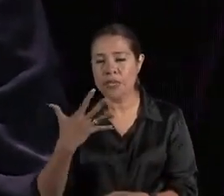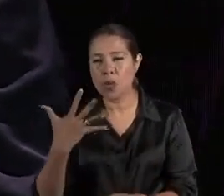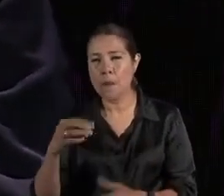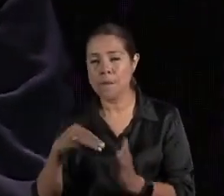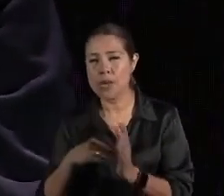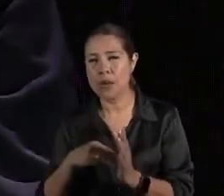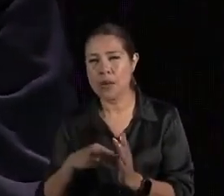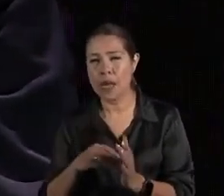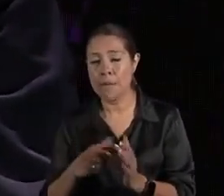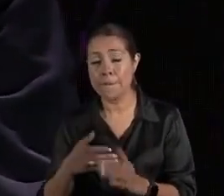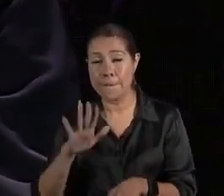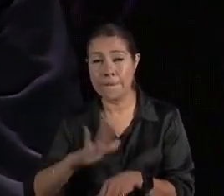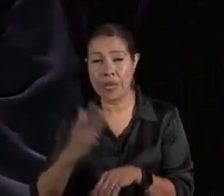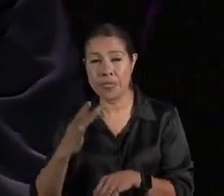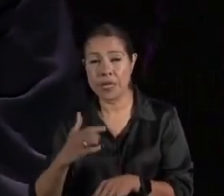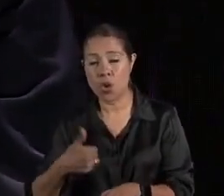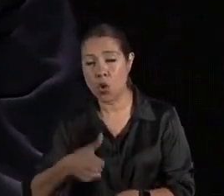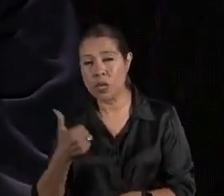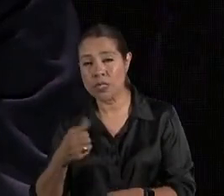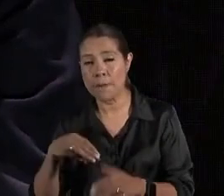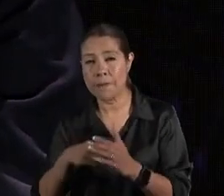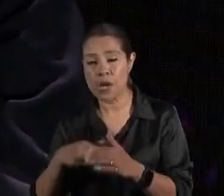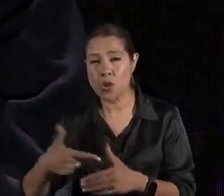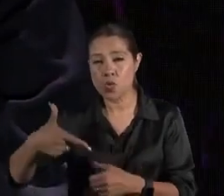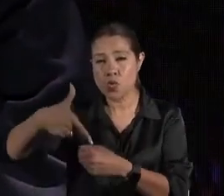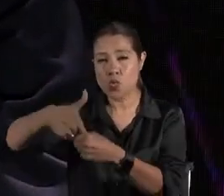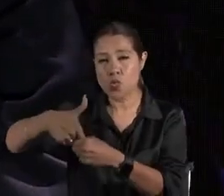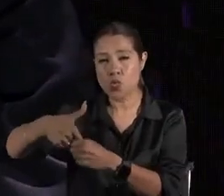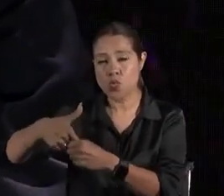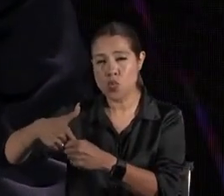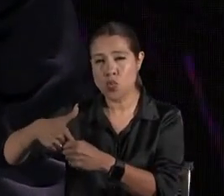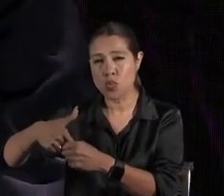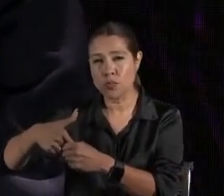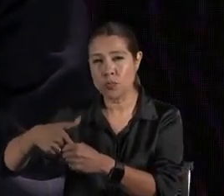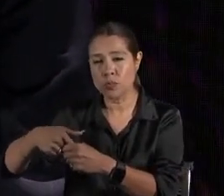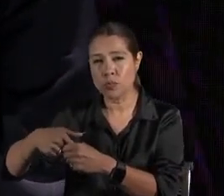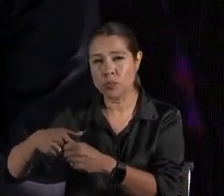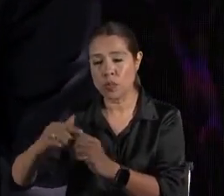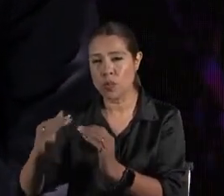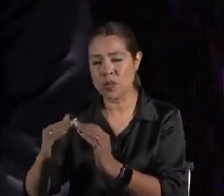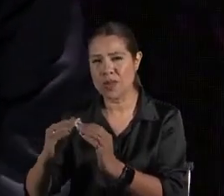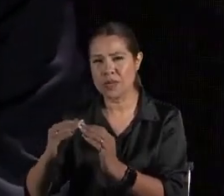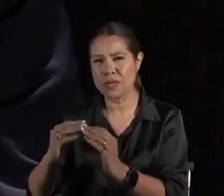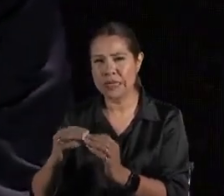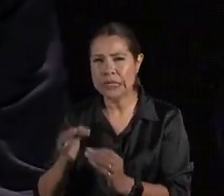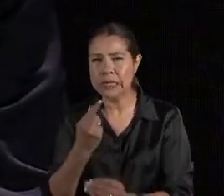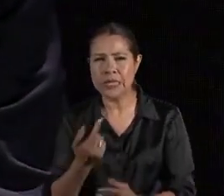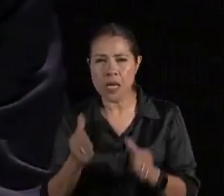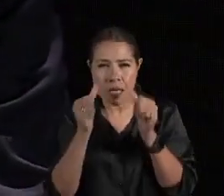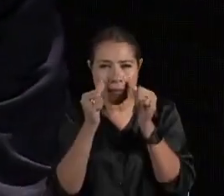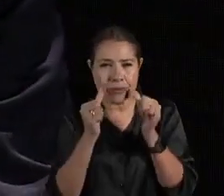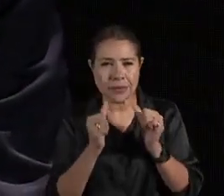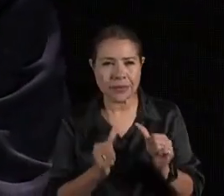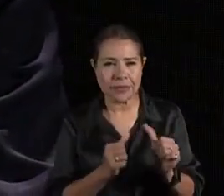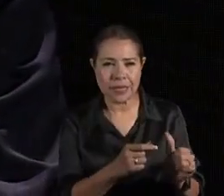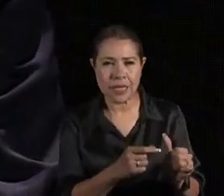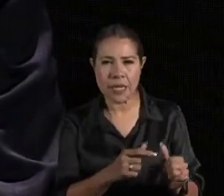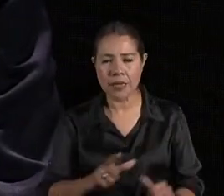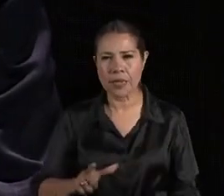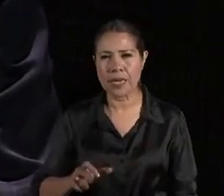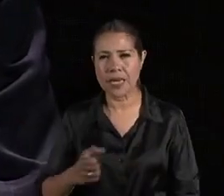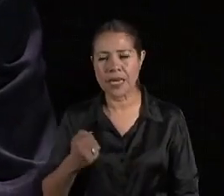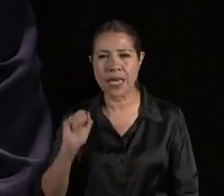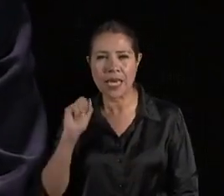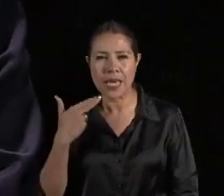pesos a más de 11,000 estaciones de servicio por no ser clausurados o exhibidos. Los testimonios coinciden también con lo que hizo